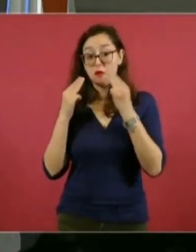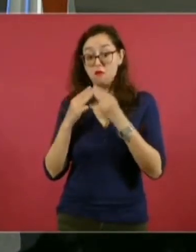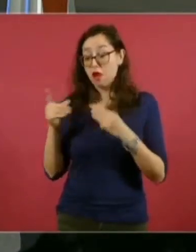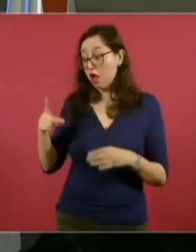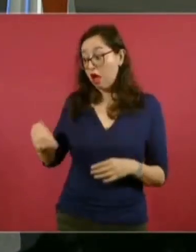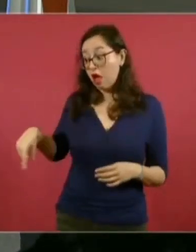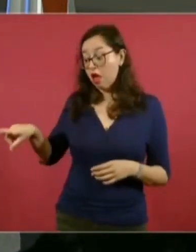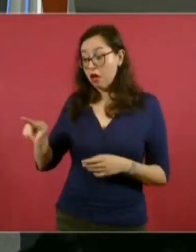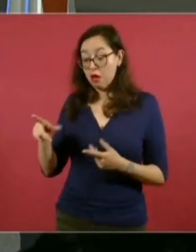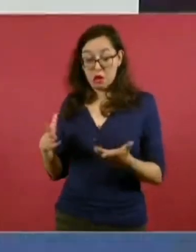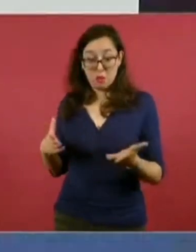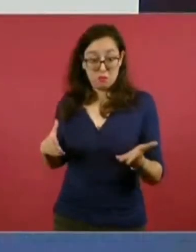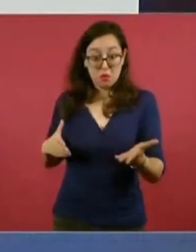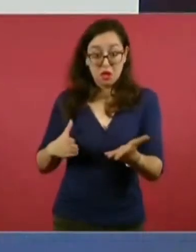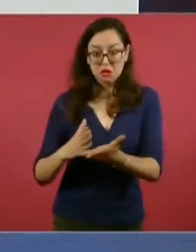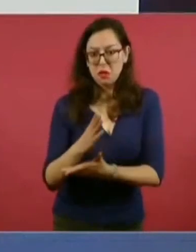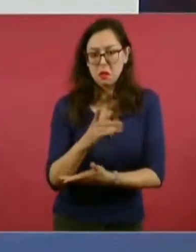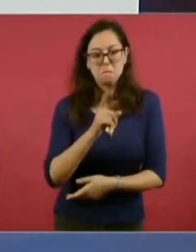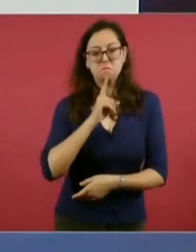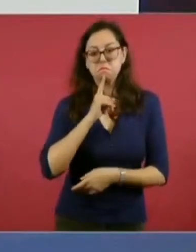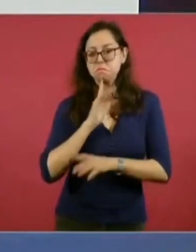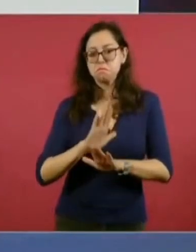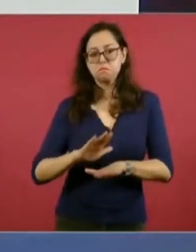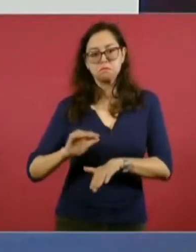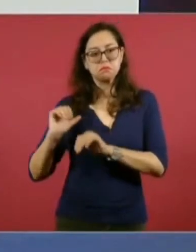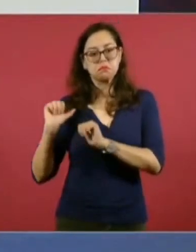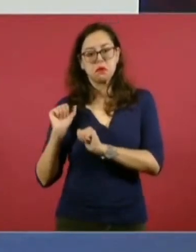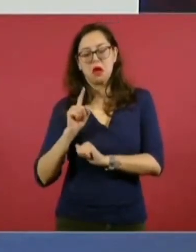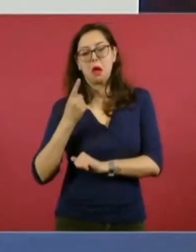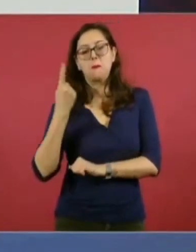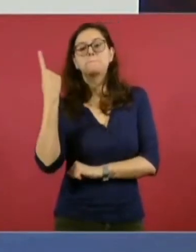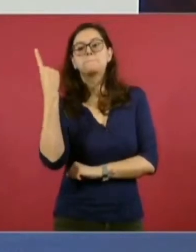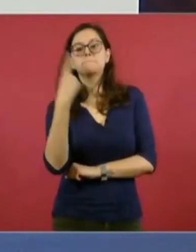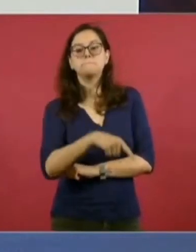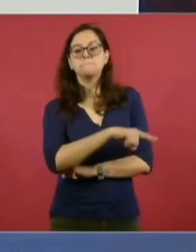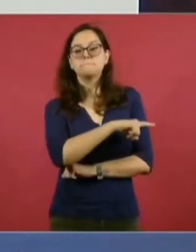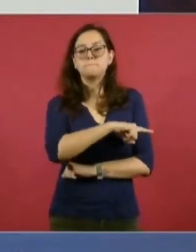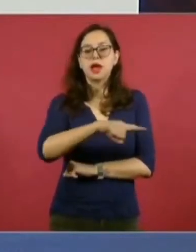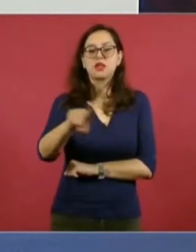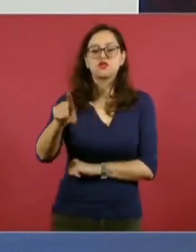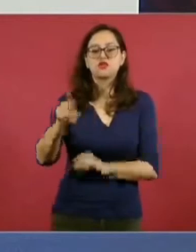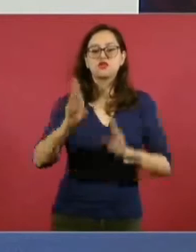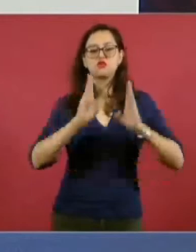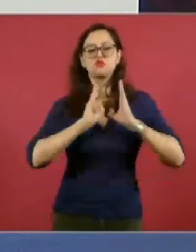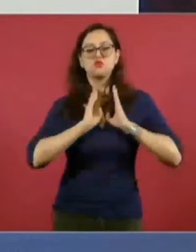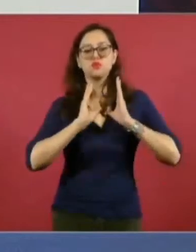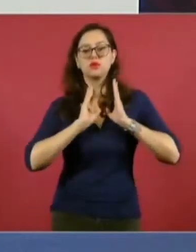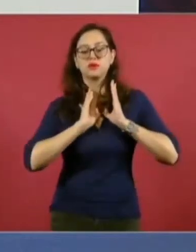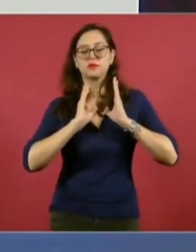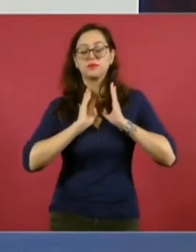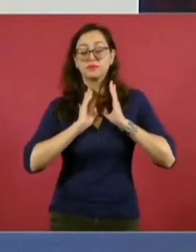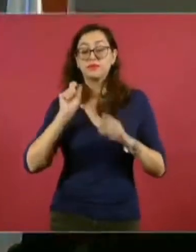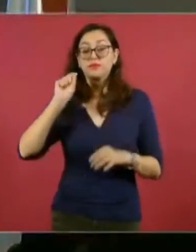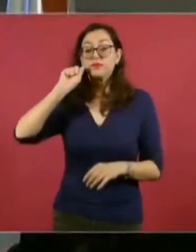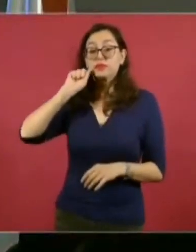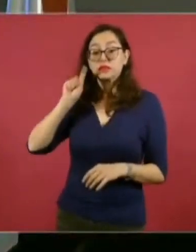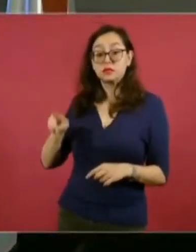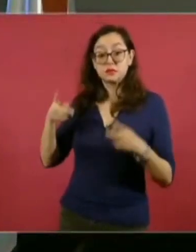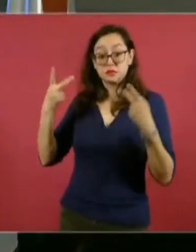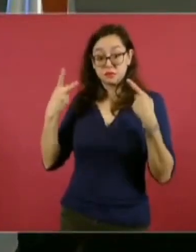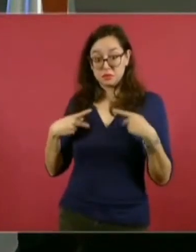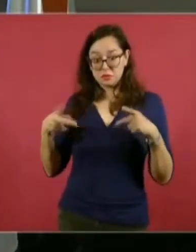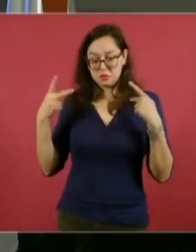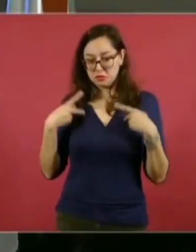operación, dejaron todo en manos de los militares. El mismo personaje desconocería el